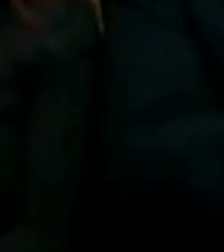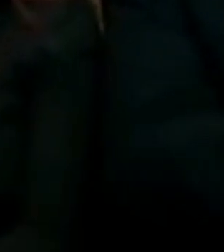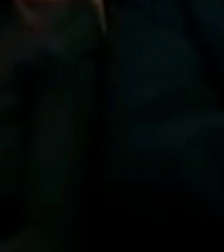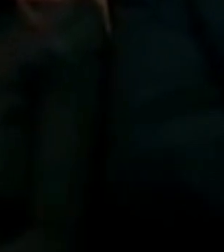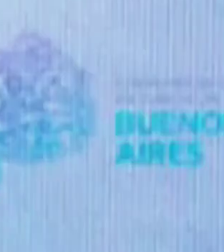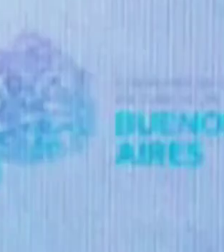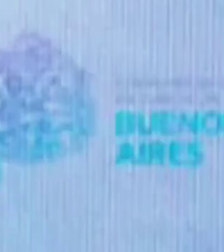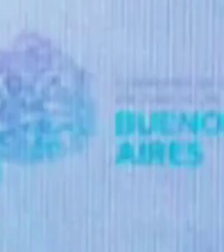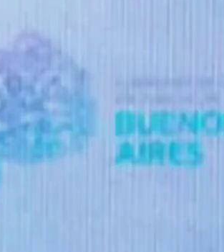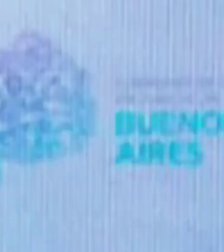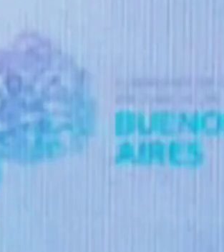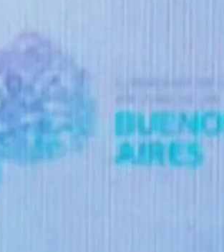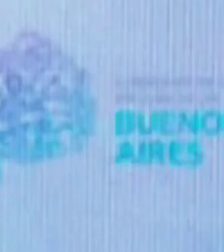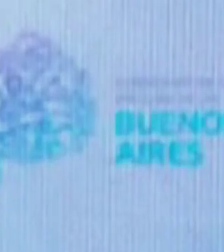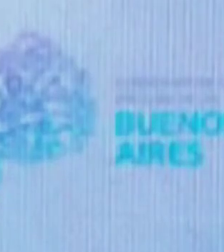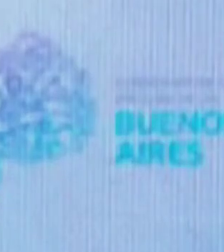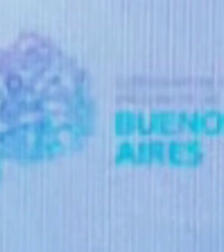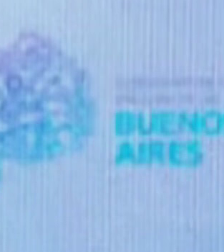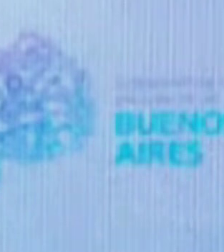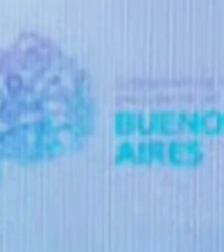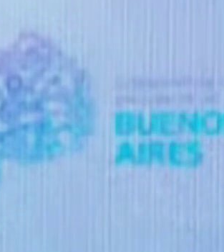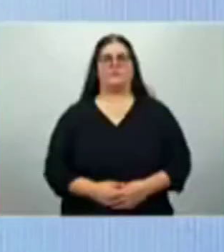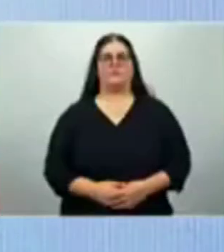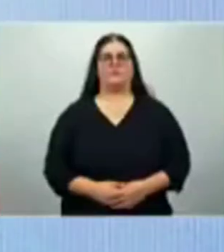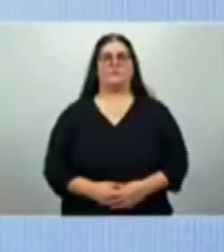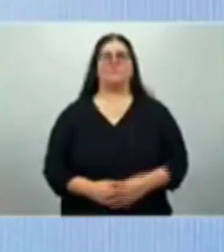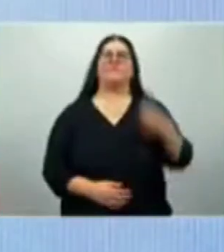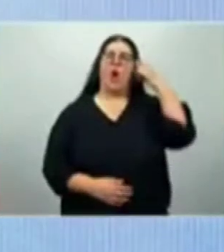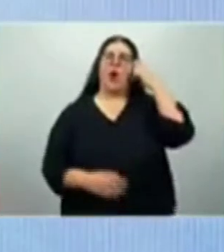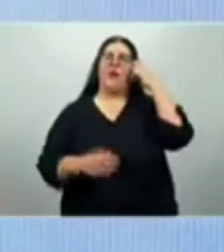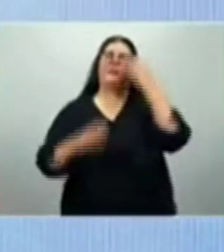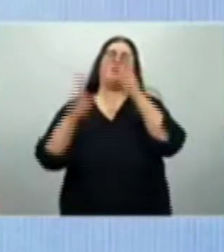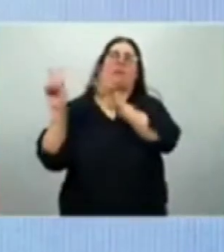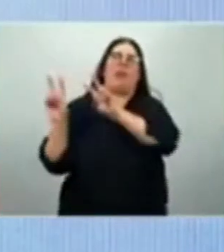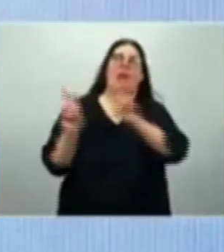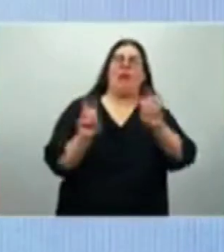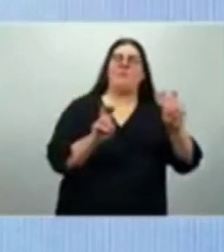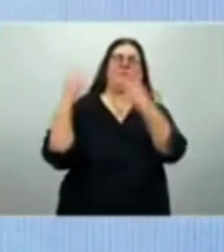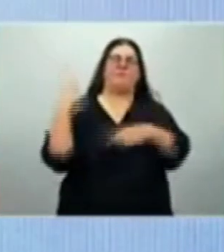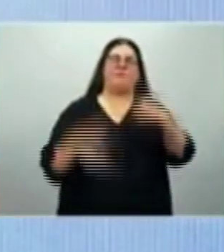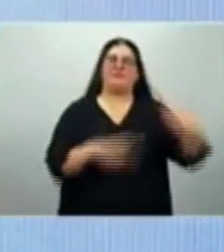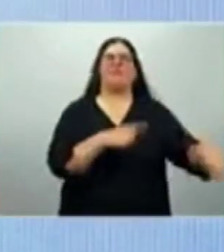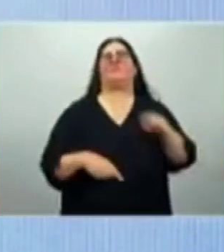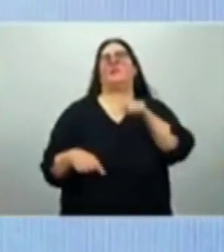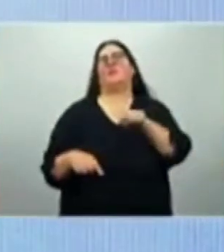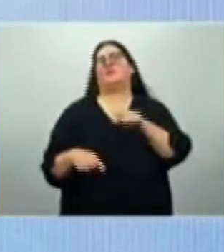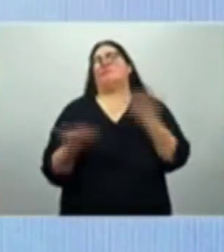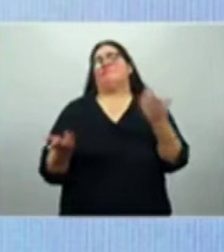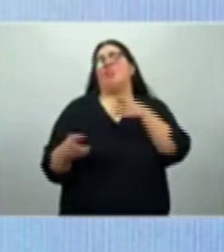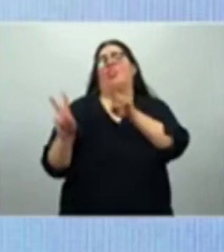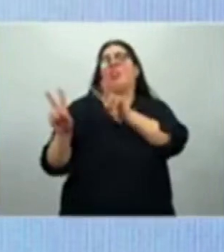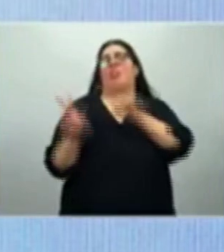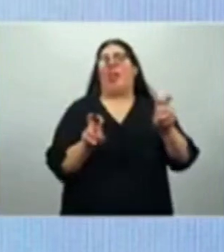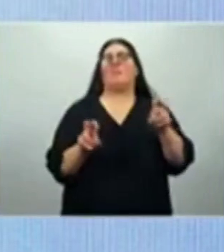Así que un congreso que ha recorrido todo el espinel de temáticas y problemáticas que hacen, bueno,